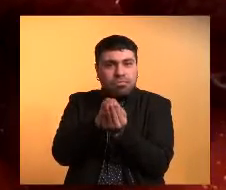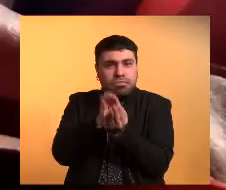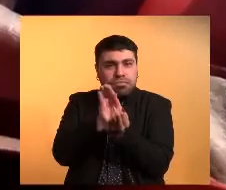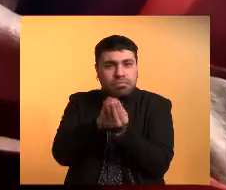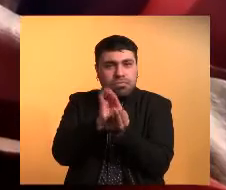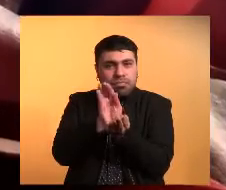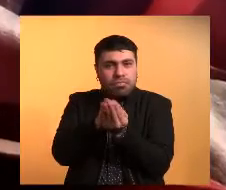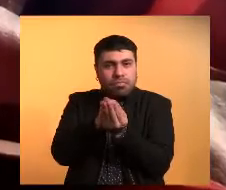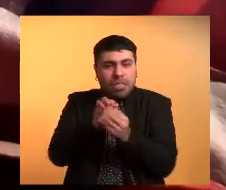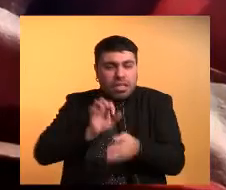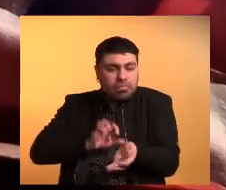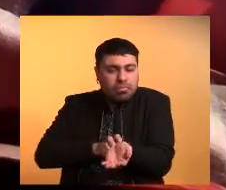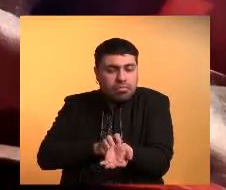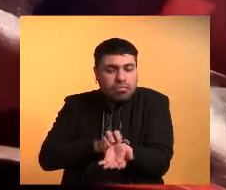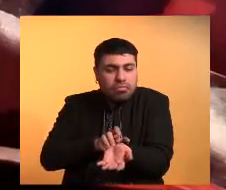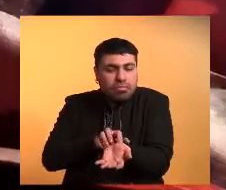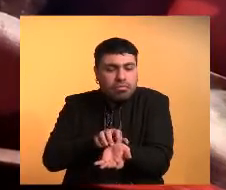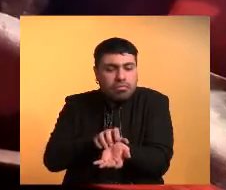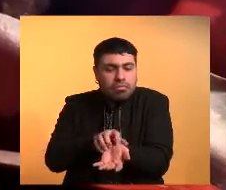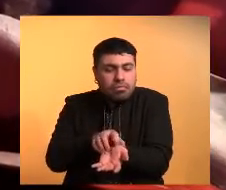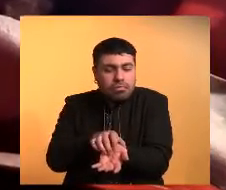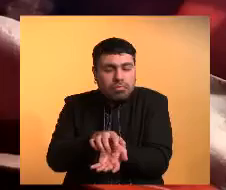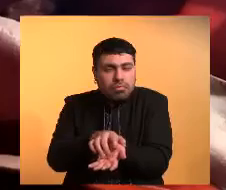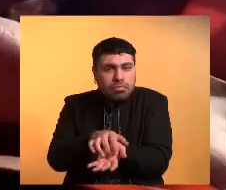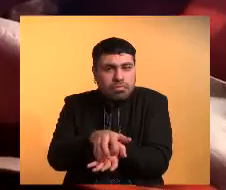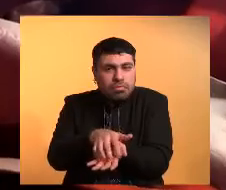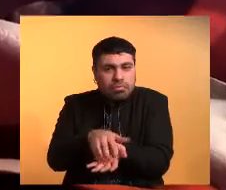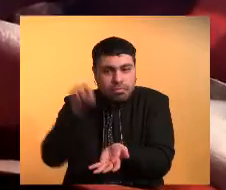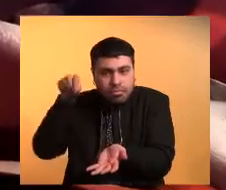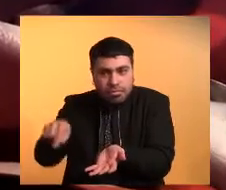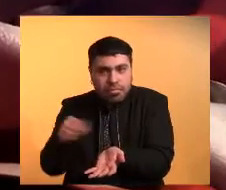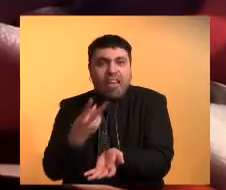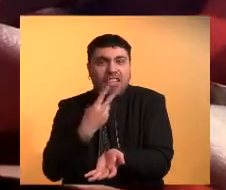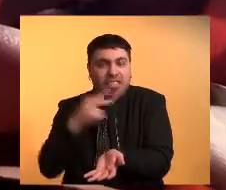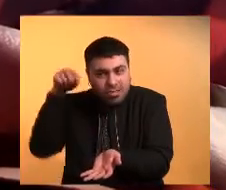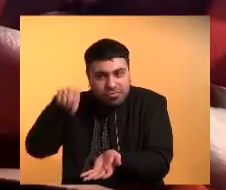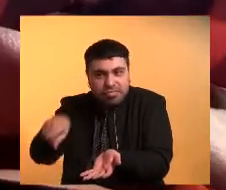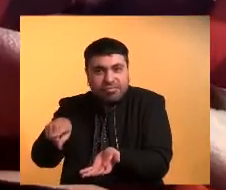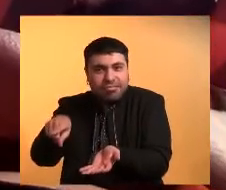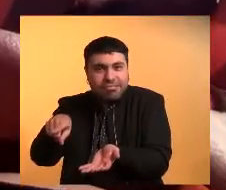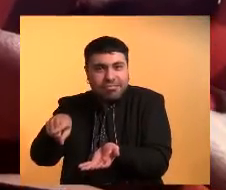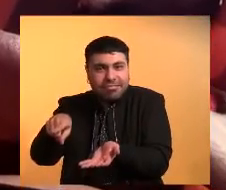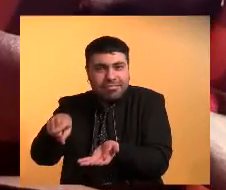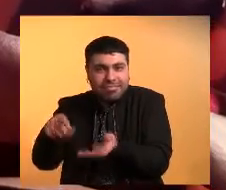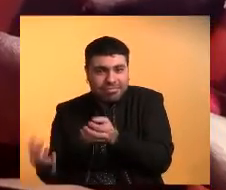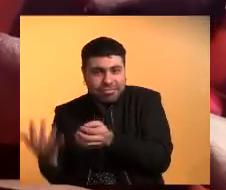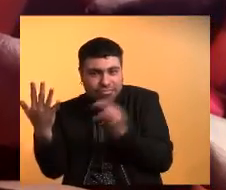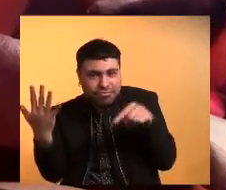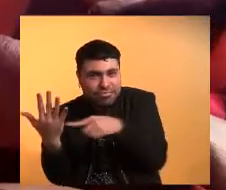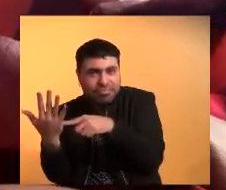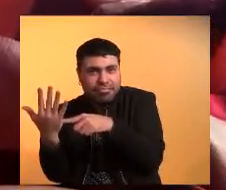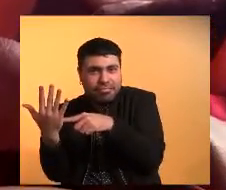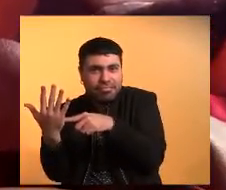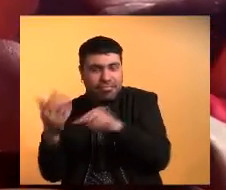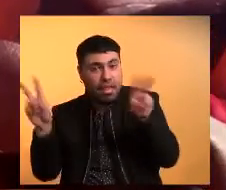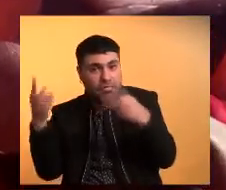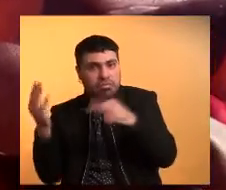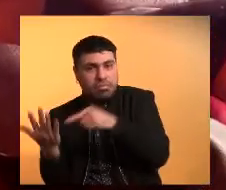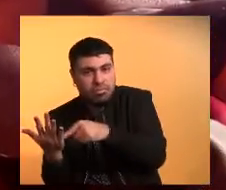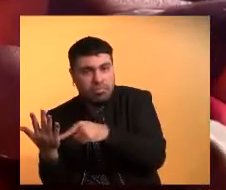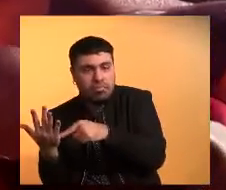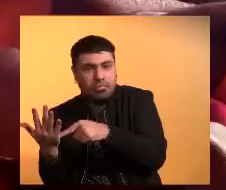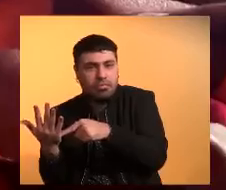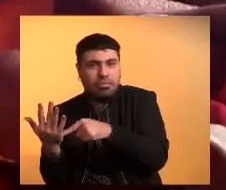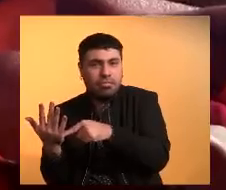pequeñitos. Ese video que ustedes vieron de estos crustáceos pequeños nadando ahí entre medio, bueno, muchos de esos crustáceos viven entre medio de estas